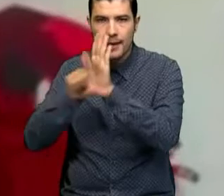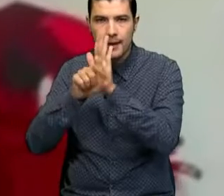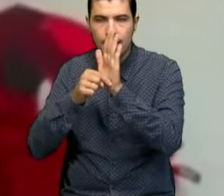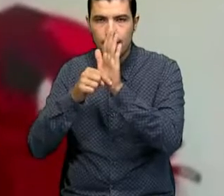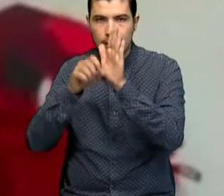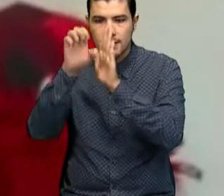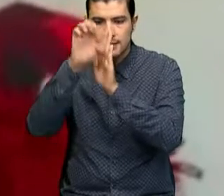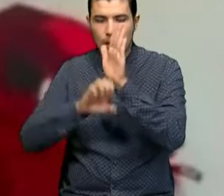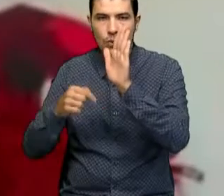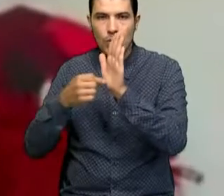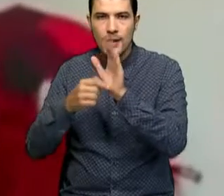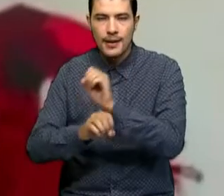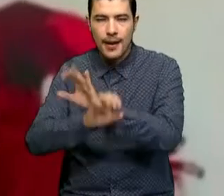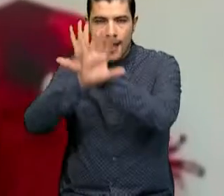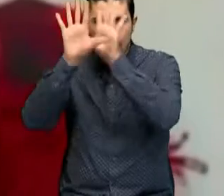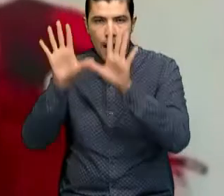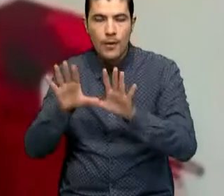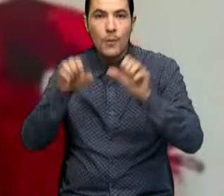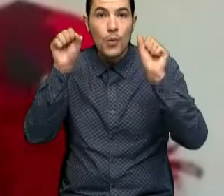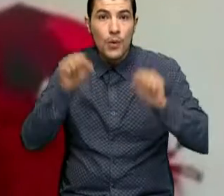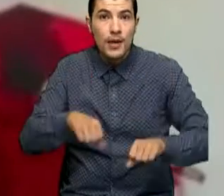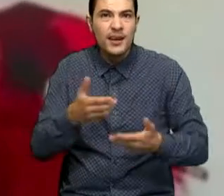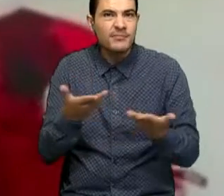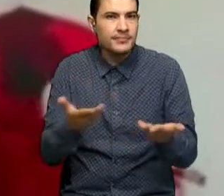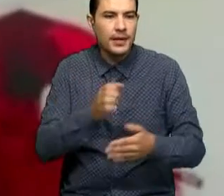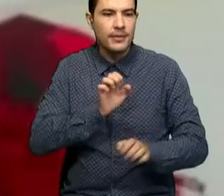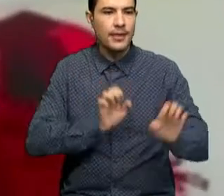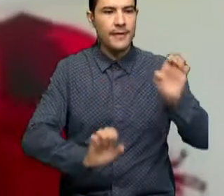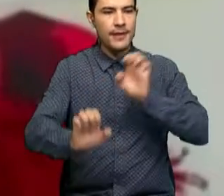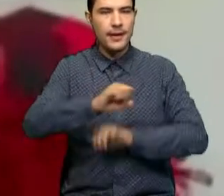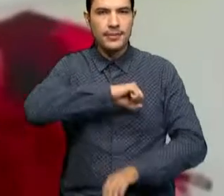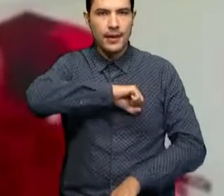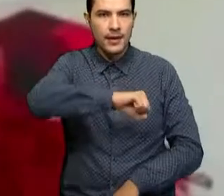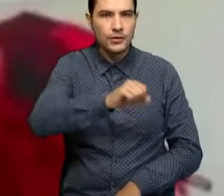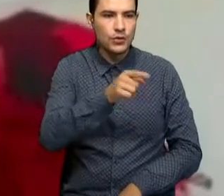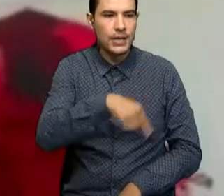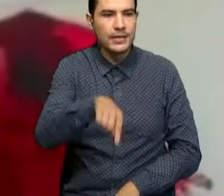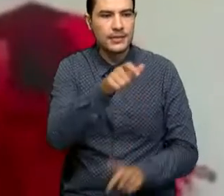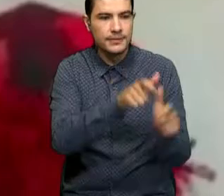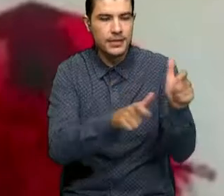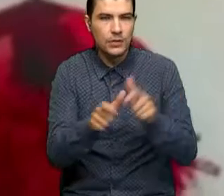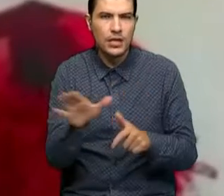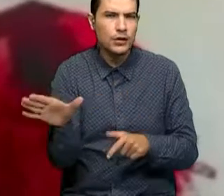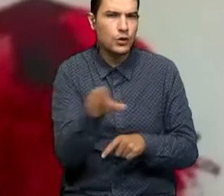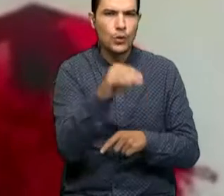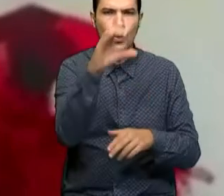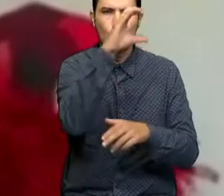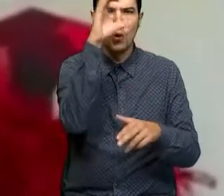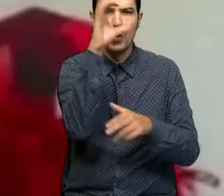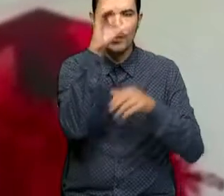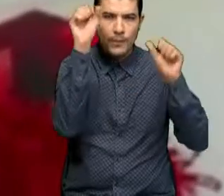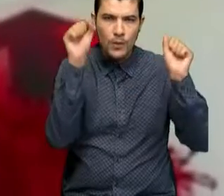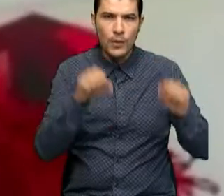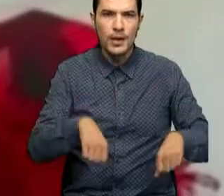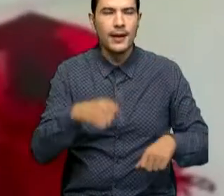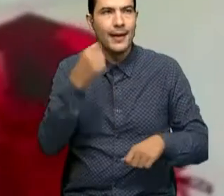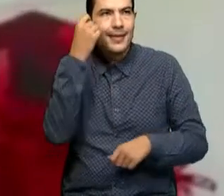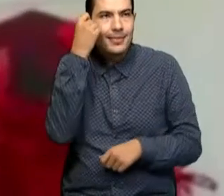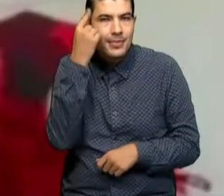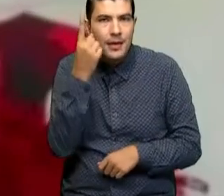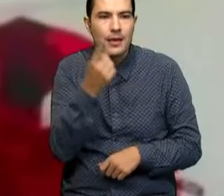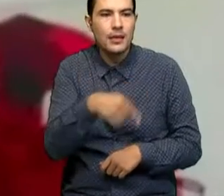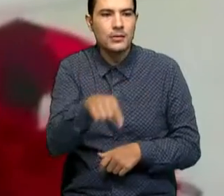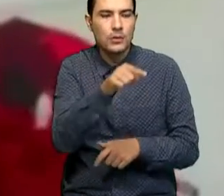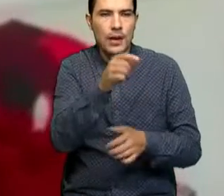de transparencia para defender también el derecho de los ciudadanos colombianos a comprender la ley,